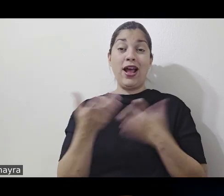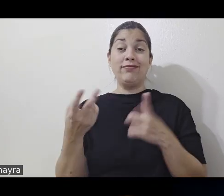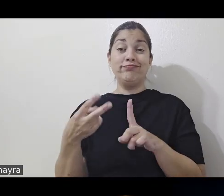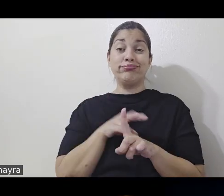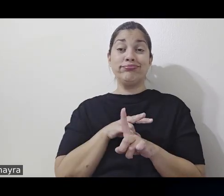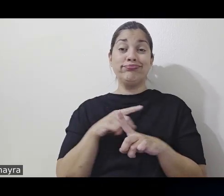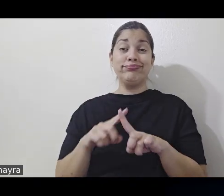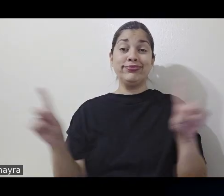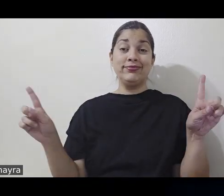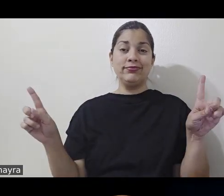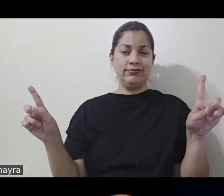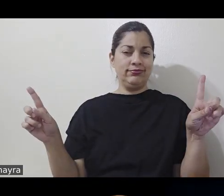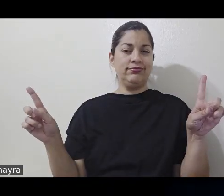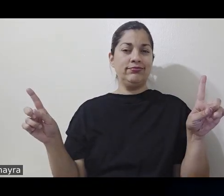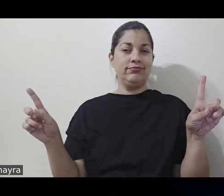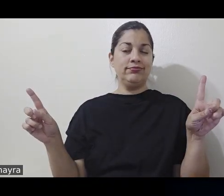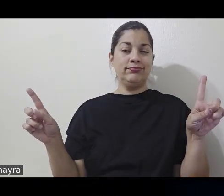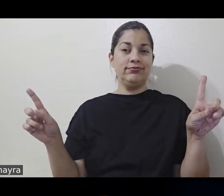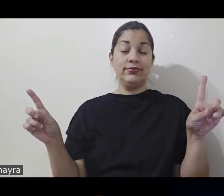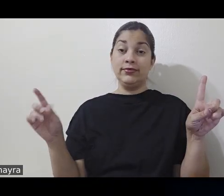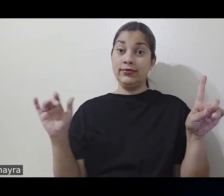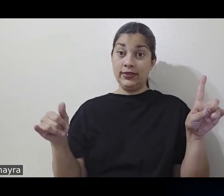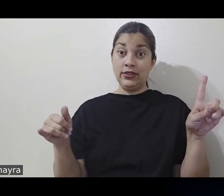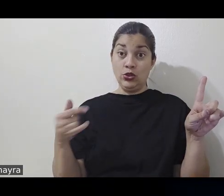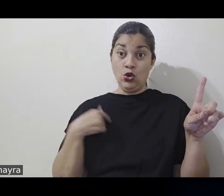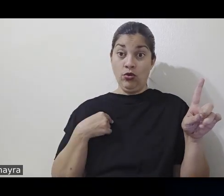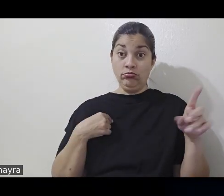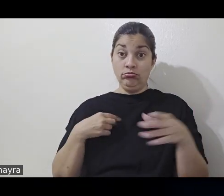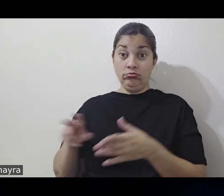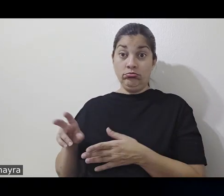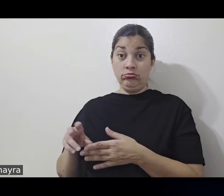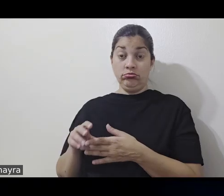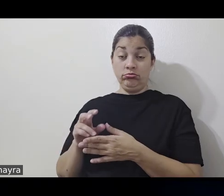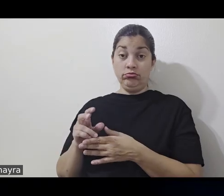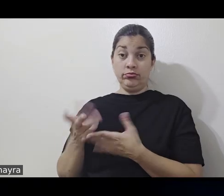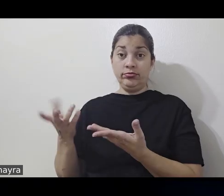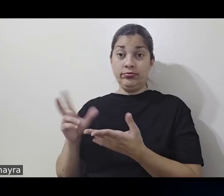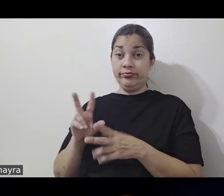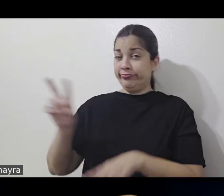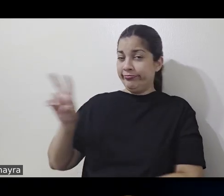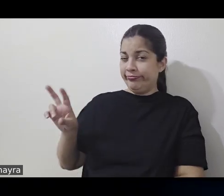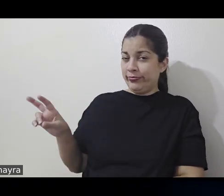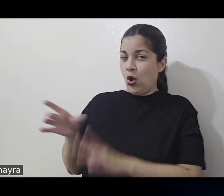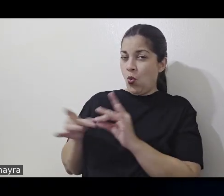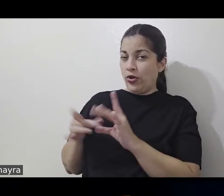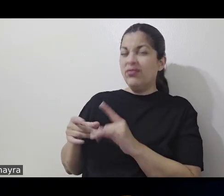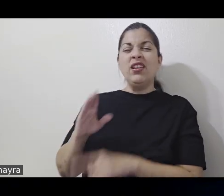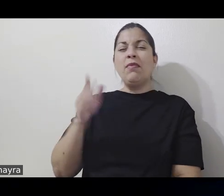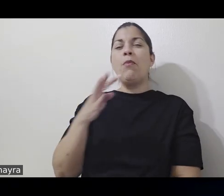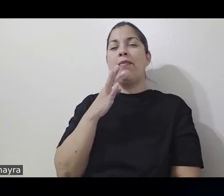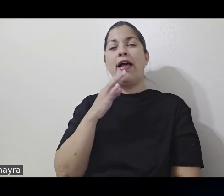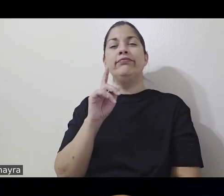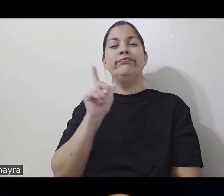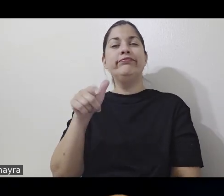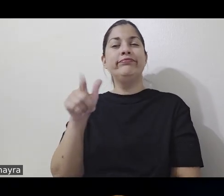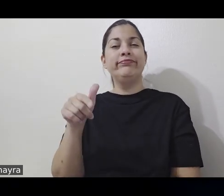tergiversada, que ese era el archivo donde yo iba guardando los cuentos. Exacto, eso lo vamos a hablar ahorita porque